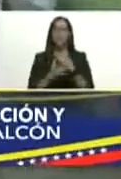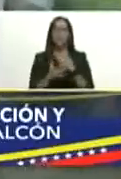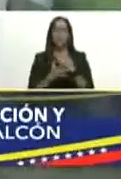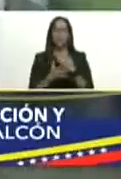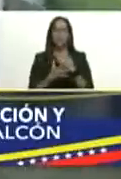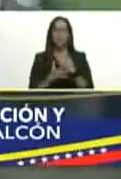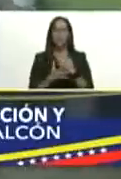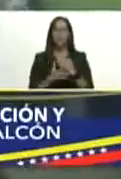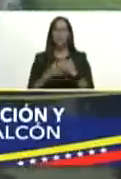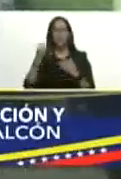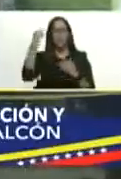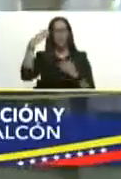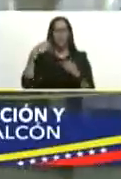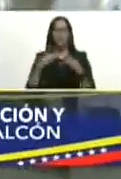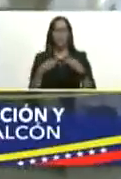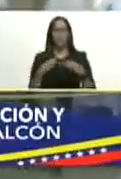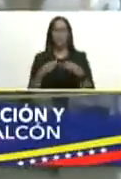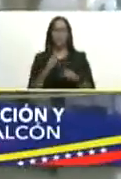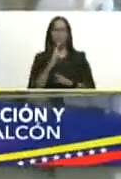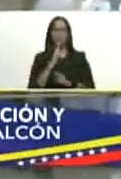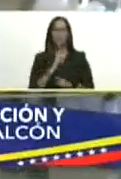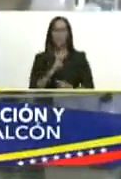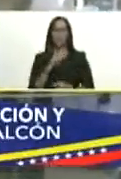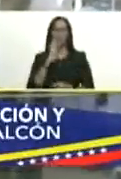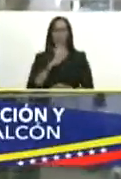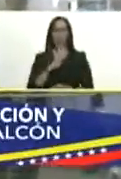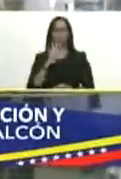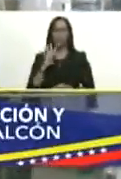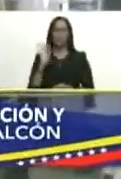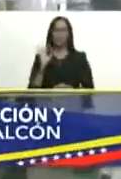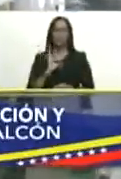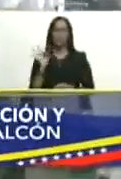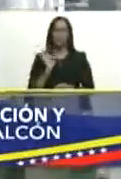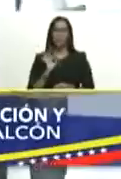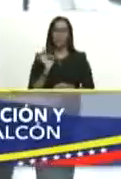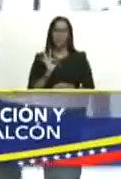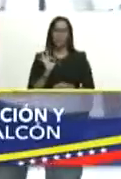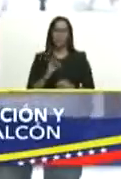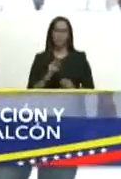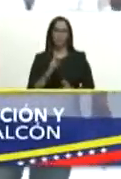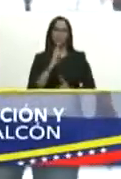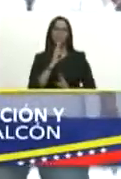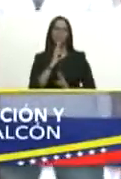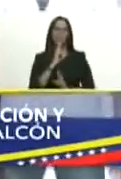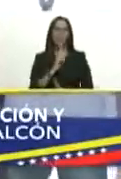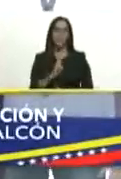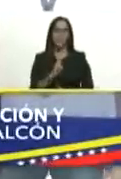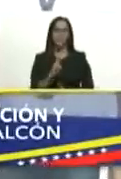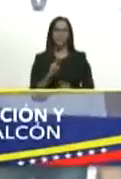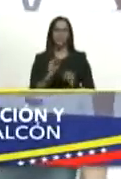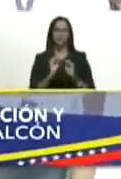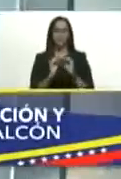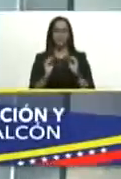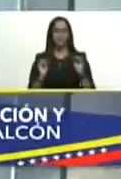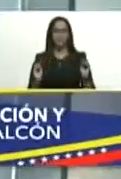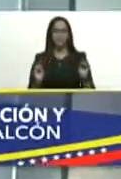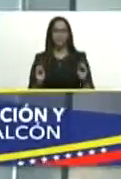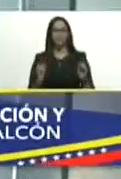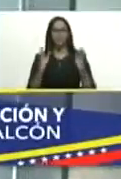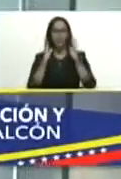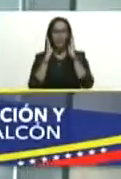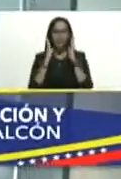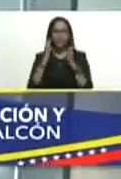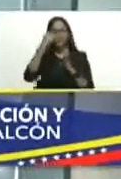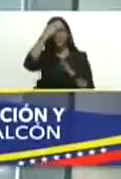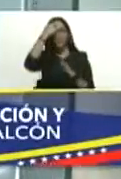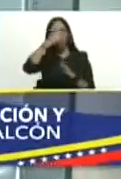el alumbrado público para dar respuesta al 44% que representa las denuncias que hemos atendido del